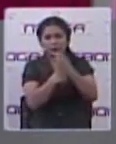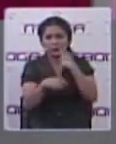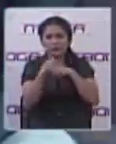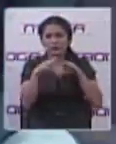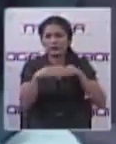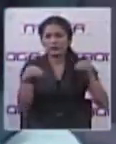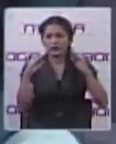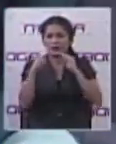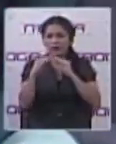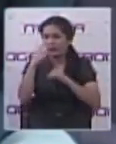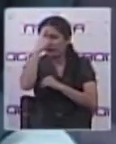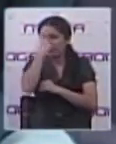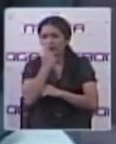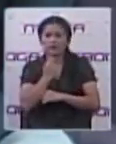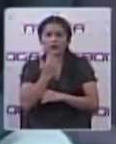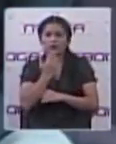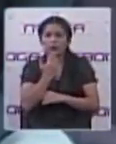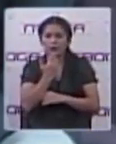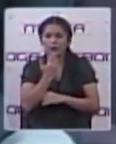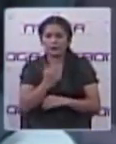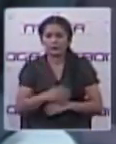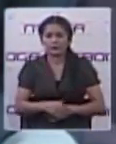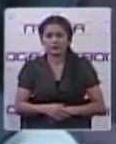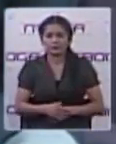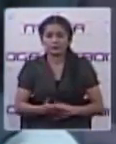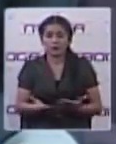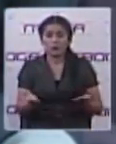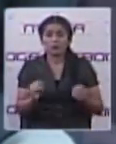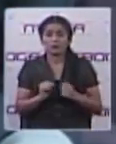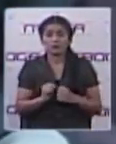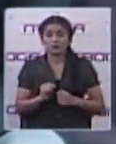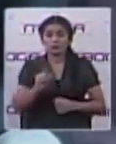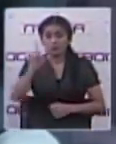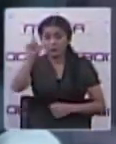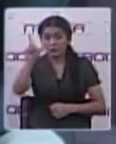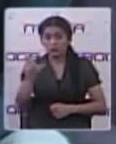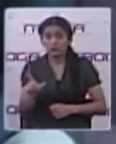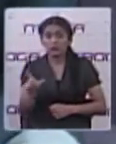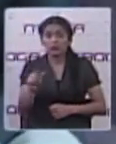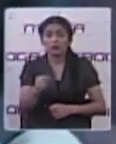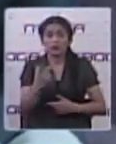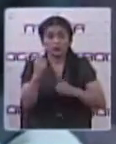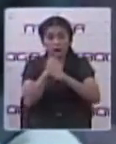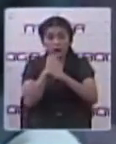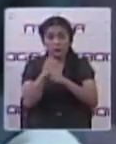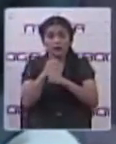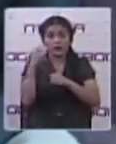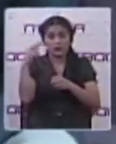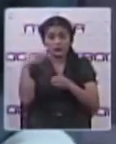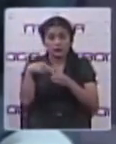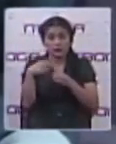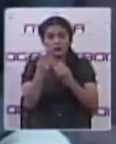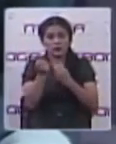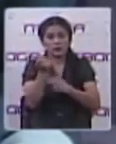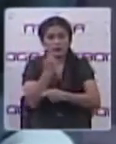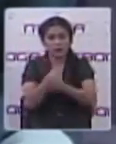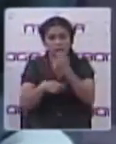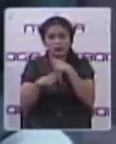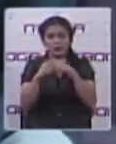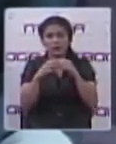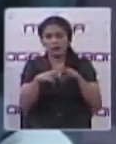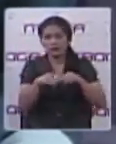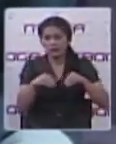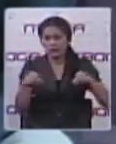Bueno, tu pregunta es bastante importante. El agente de bienes raíces debe tener mucha pasión por lo que hace, debe tener mucho conocimiento del